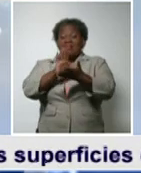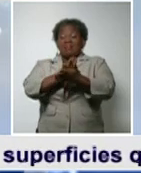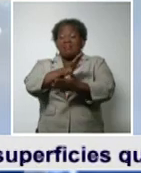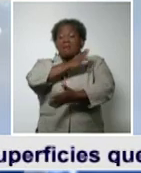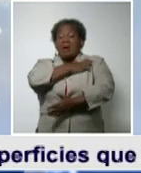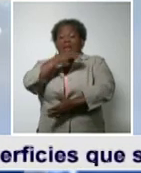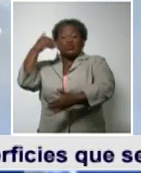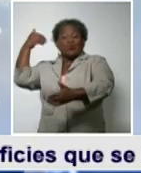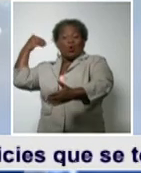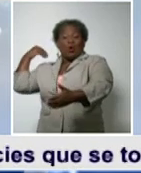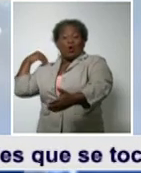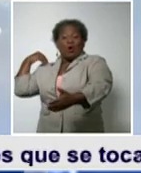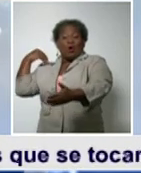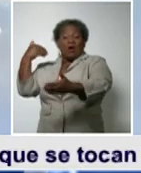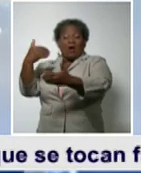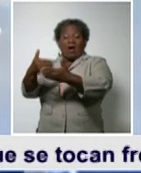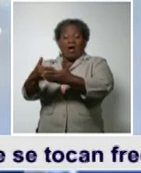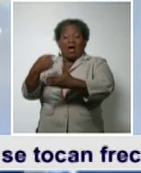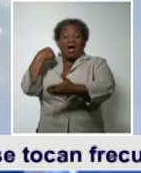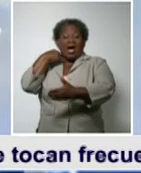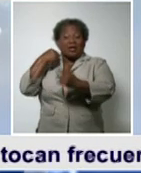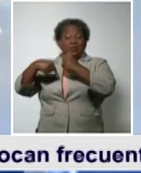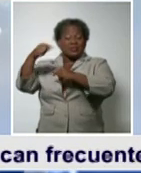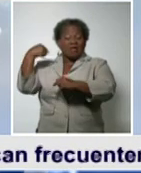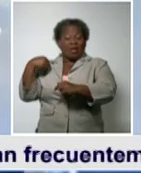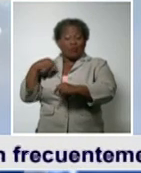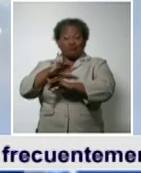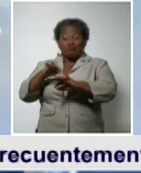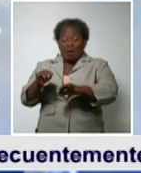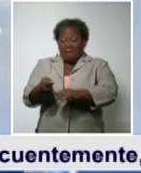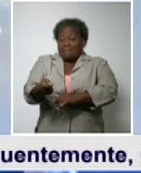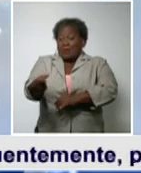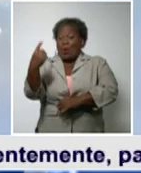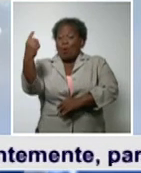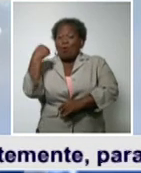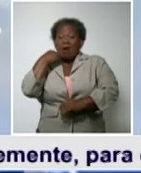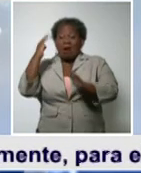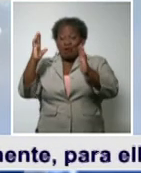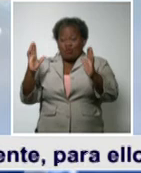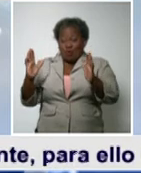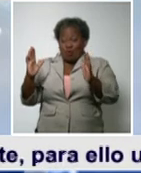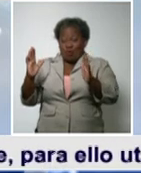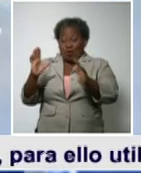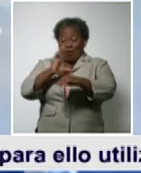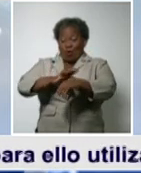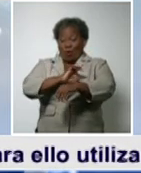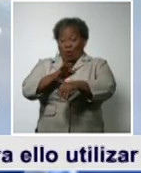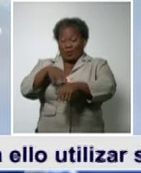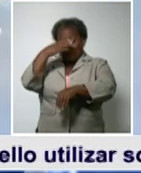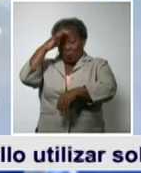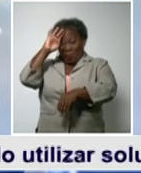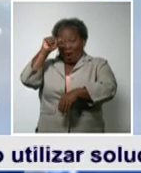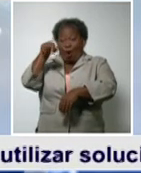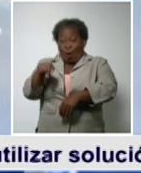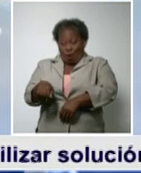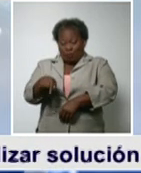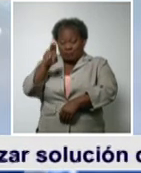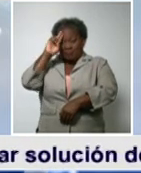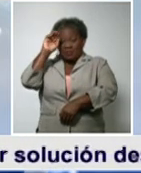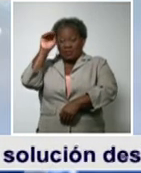anterior, ya vamos a cumplir un año próximamente, hoy se mantienen ingresados